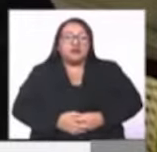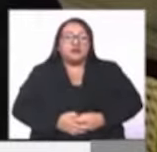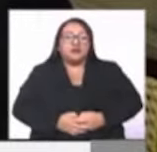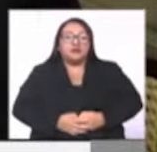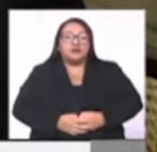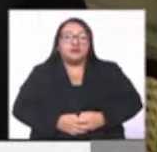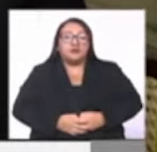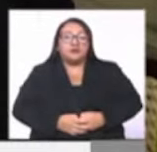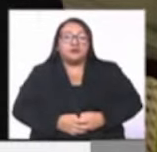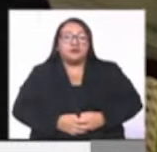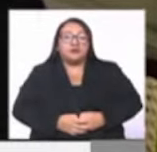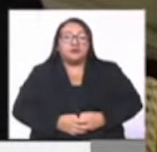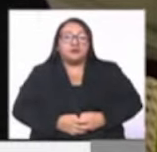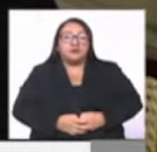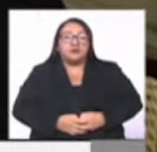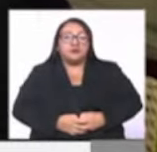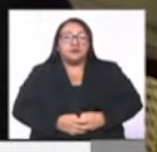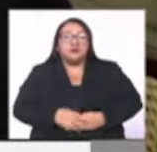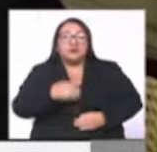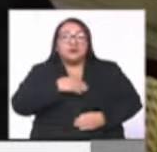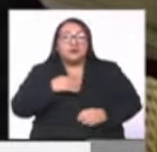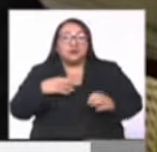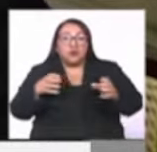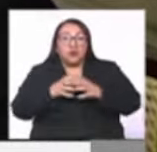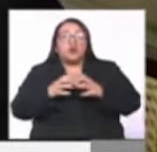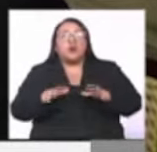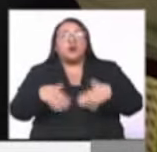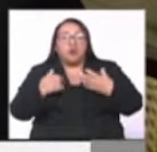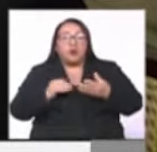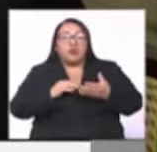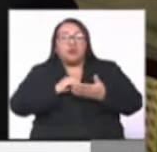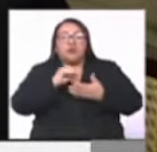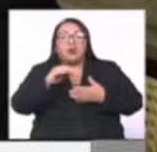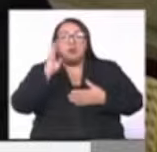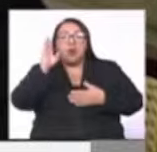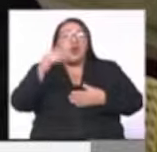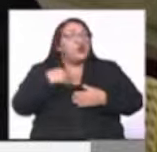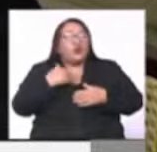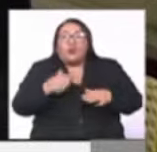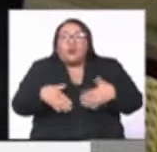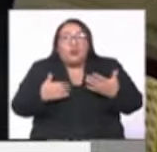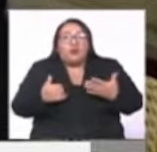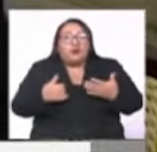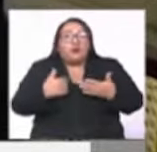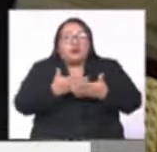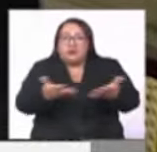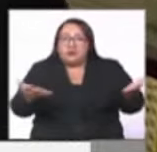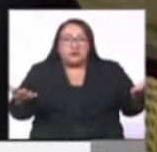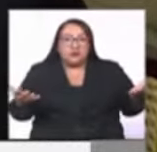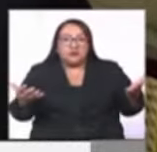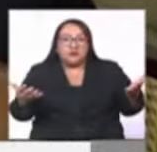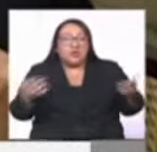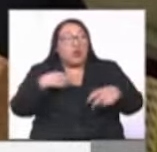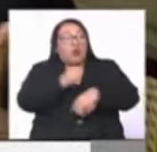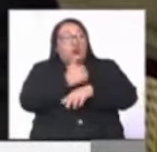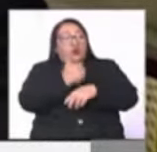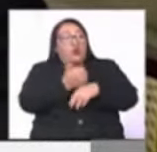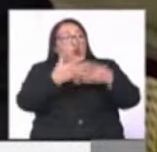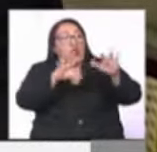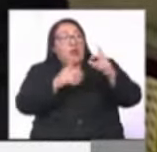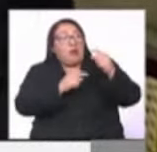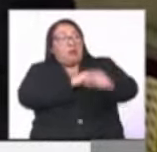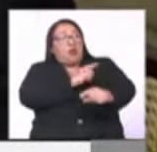misma los miembros de la junta tienen el poder de nombrar yo no podía ponerme a disposición de una autoridad con